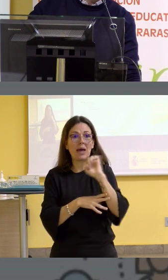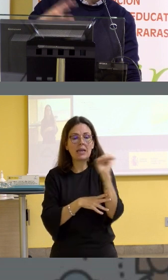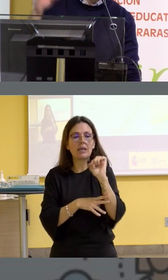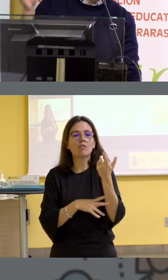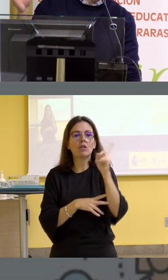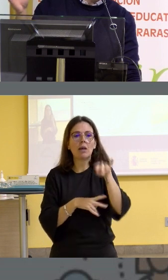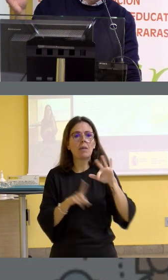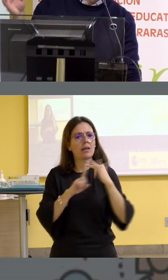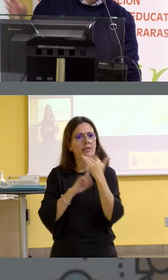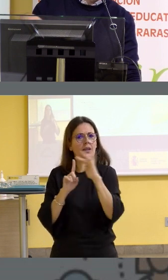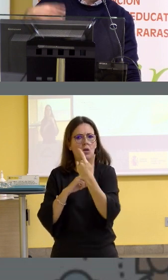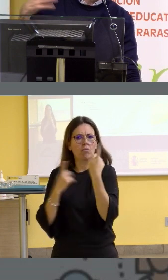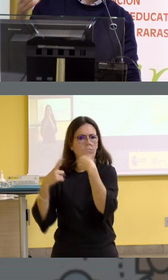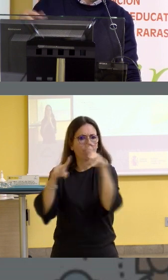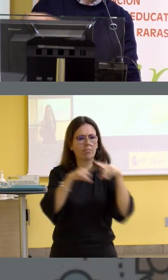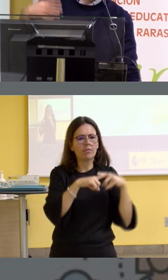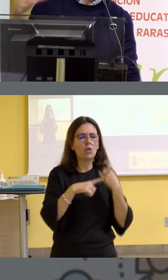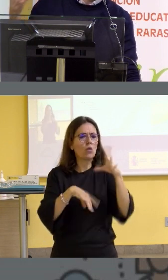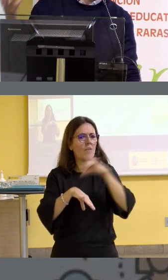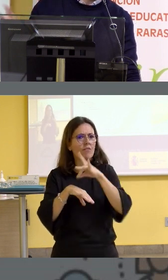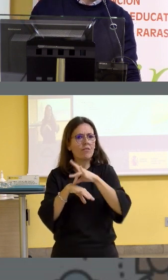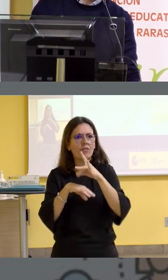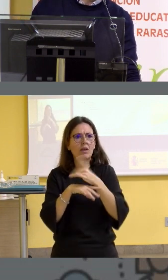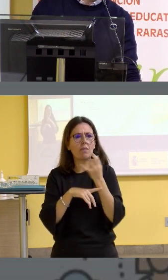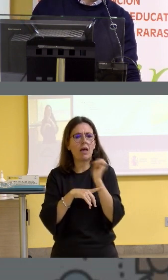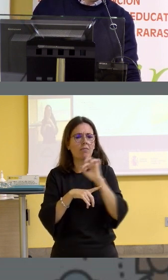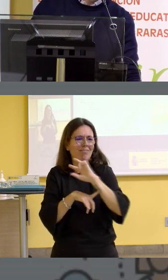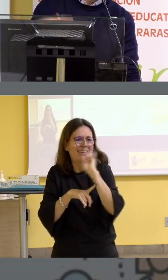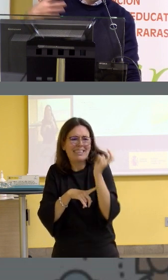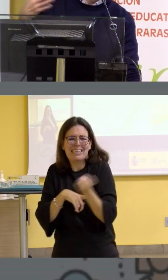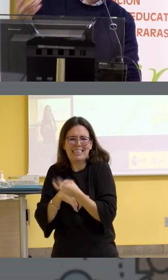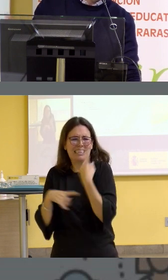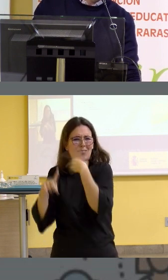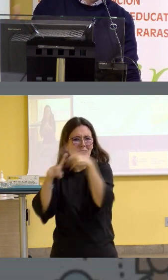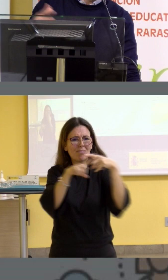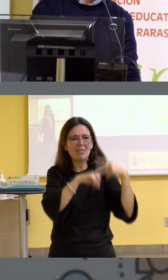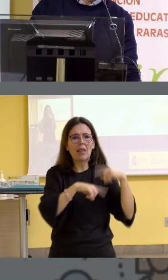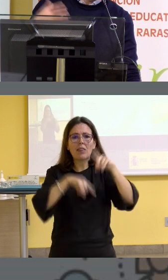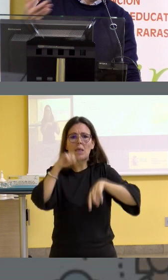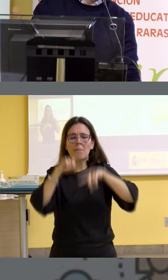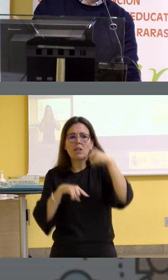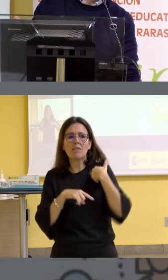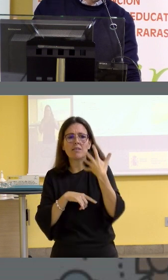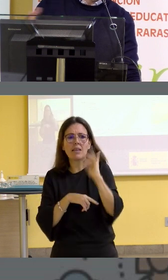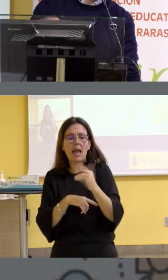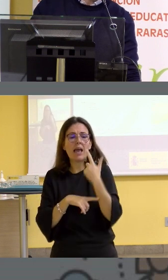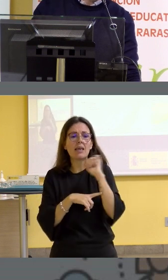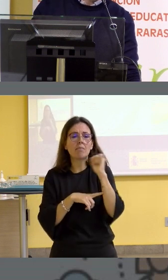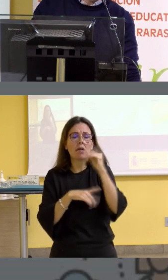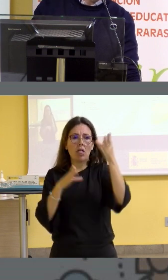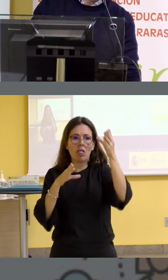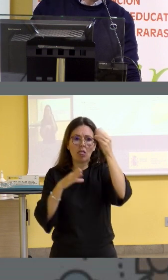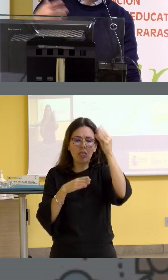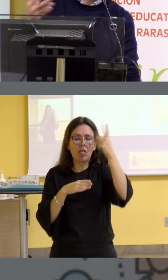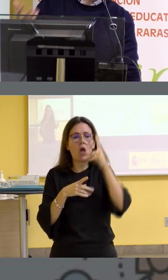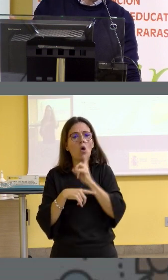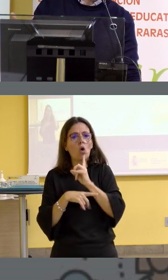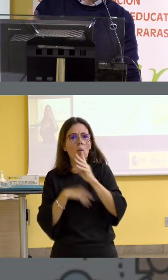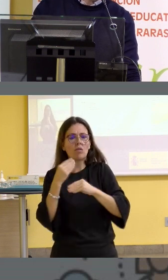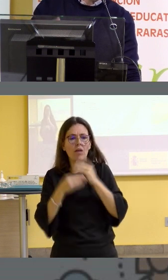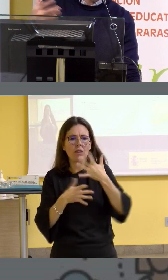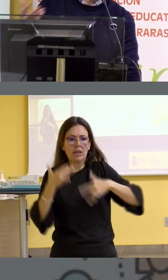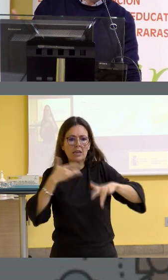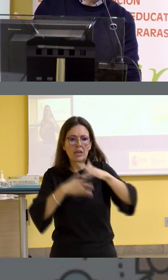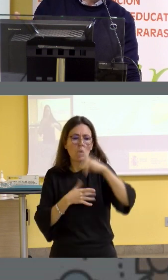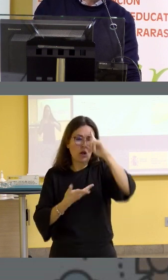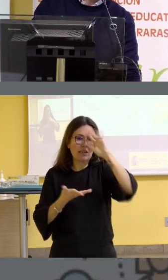el escenario cambia. Una enfermedad terriblemente heterogénea en cuanto a si va a haber o no va a haber deterioro cognitivo, qué aspecto va a tener, los síntomas